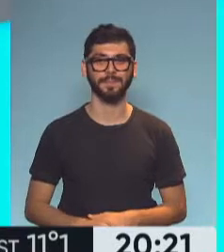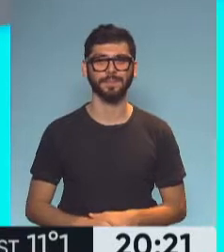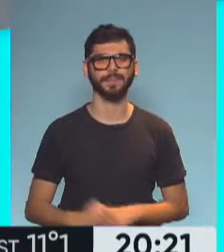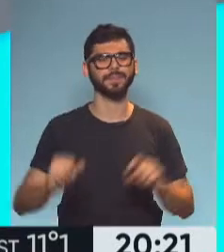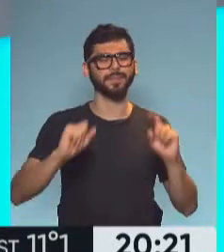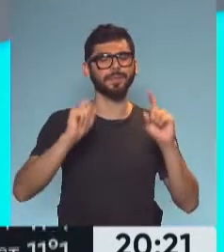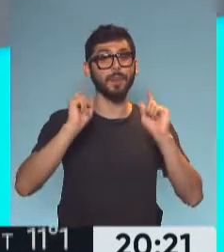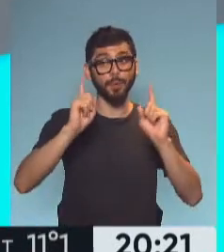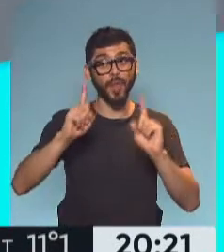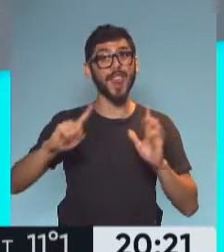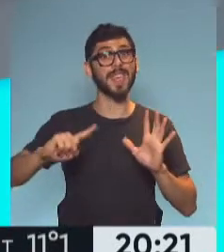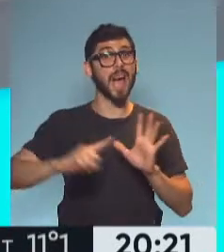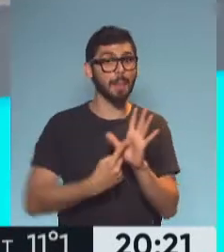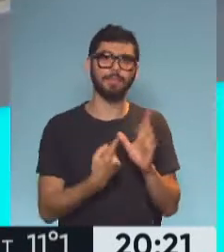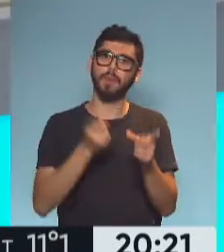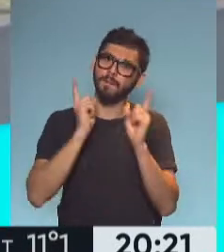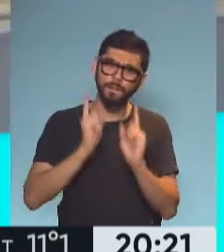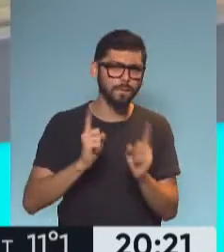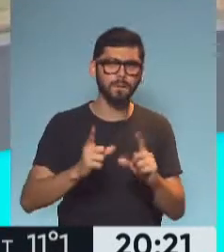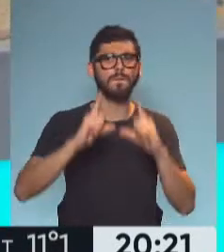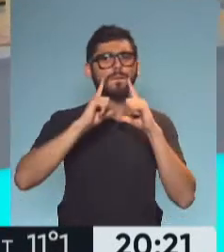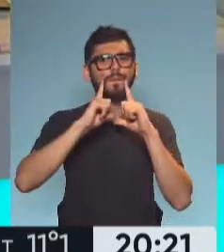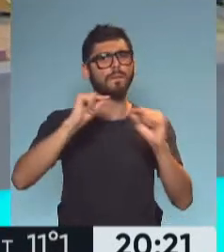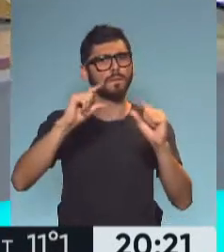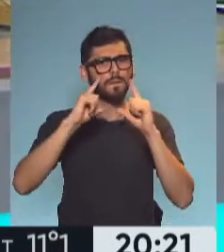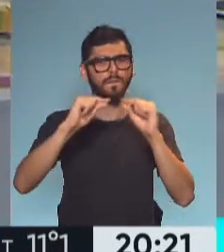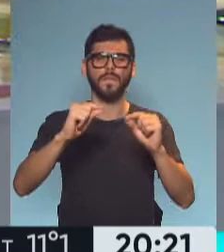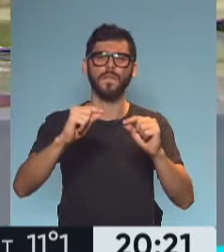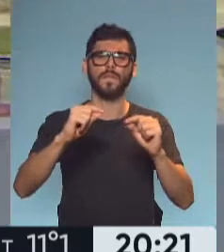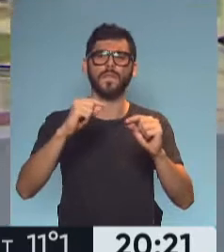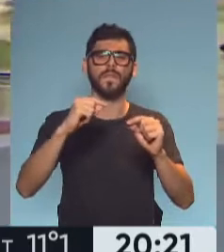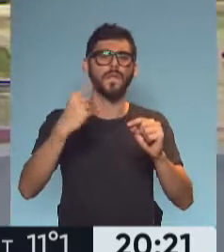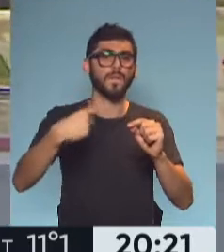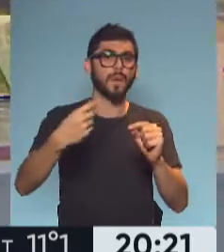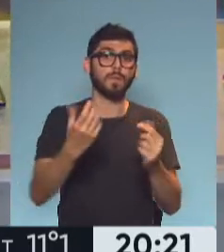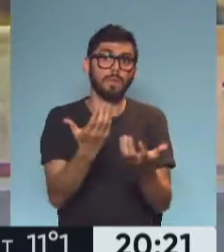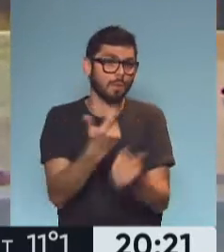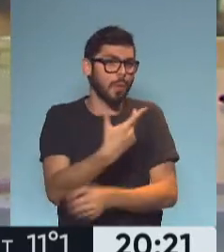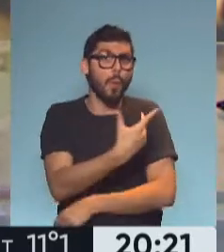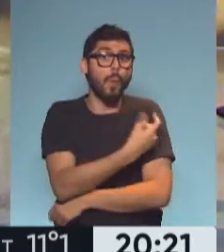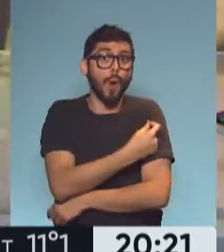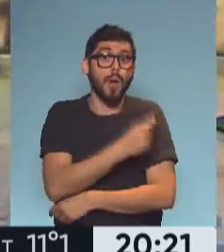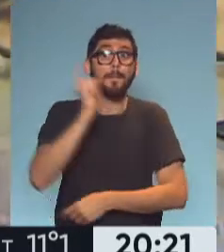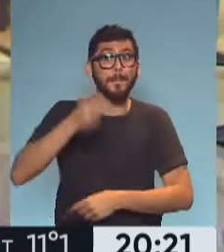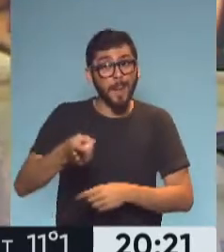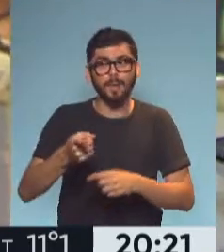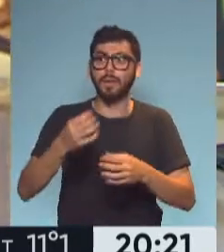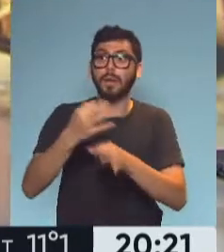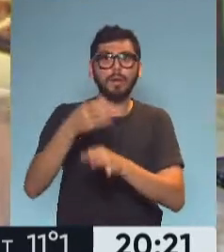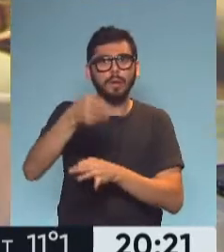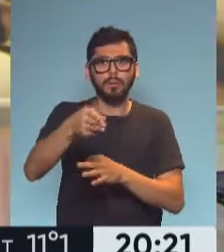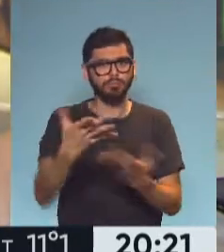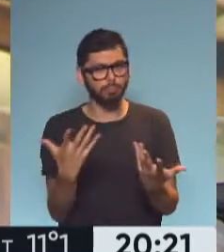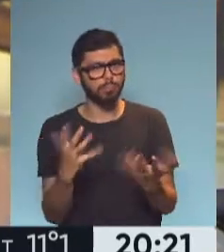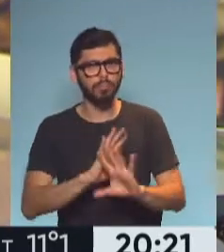docentes de la ciudad de Buenos Aires continúan con las protestas en reclamos de vacunación y también en contra de la